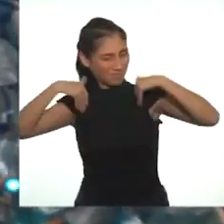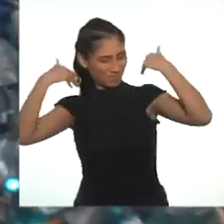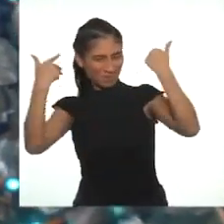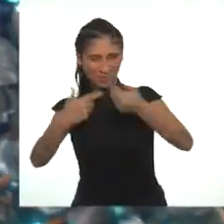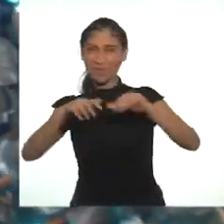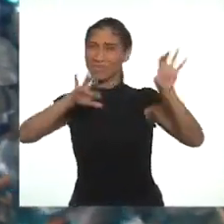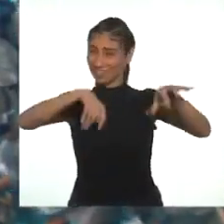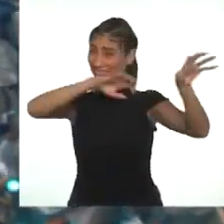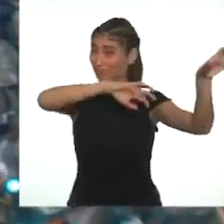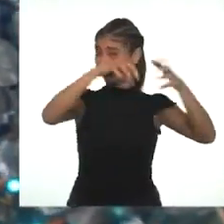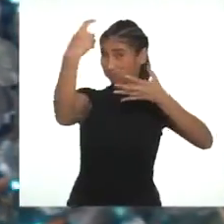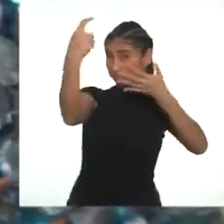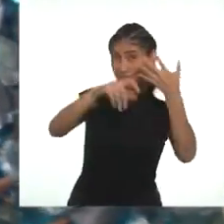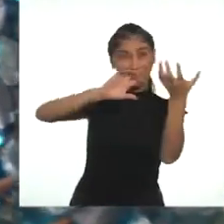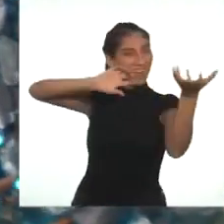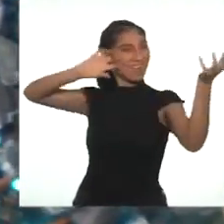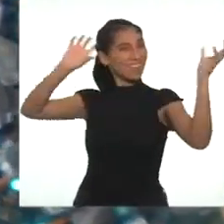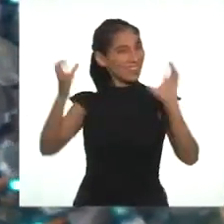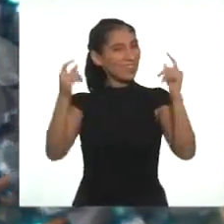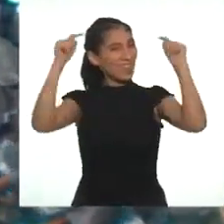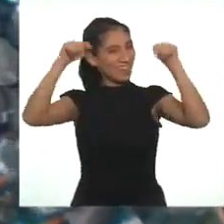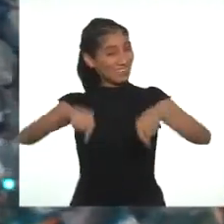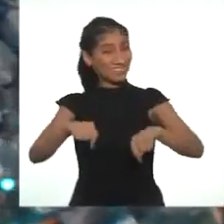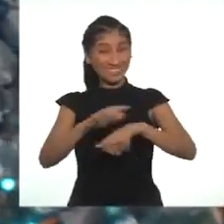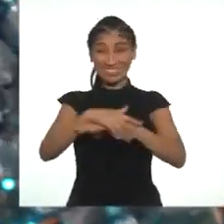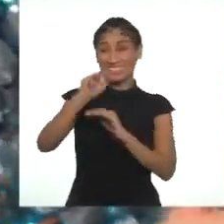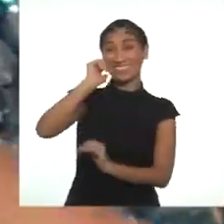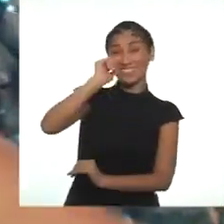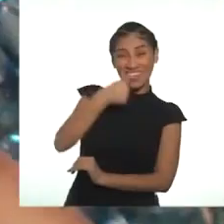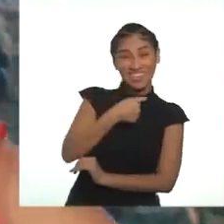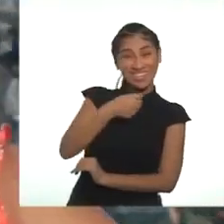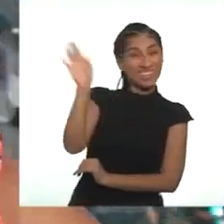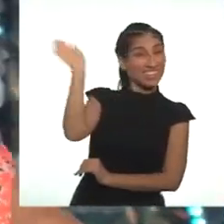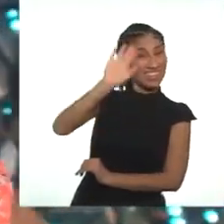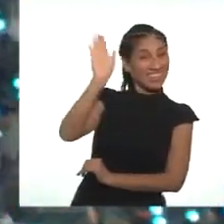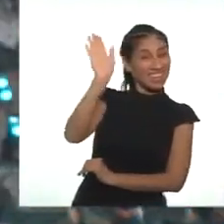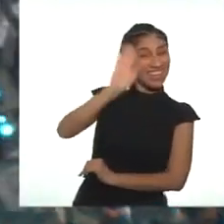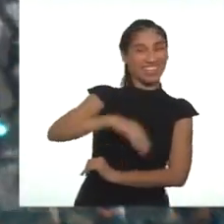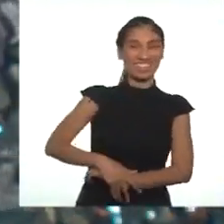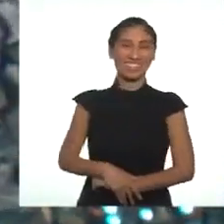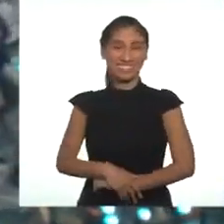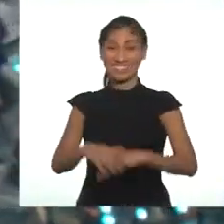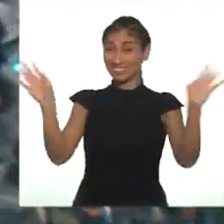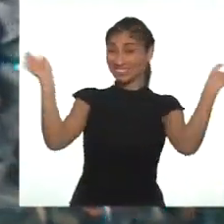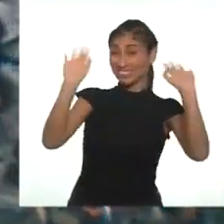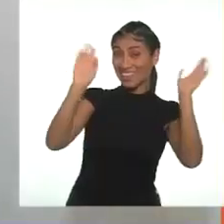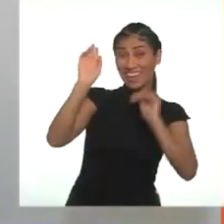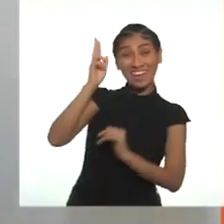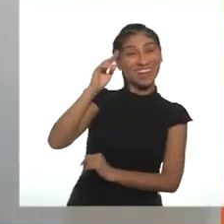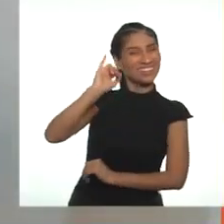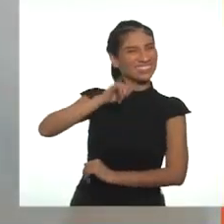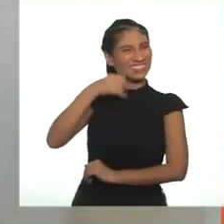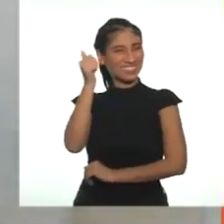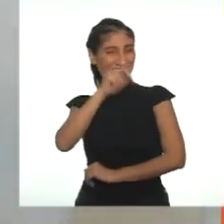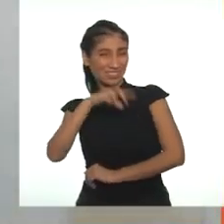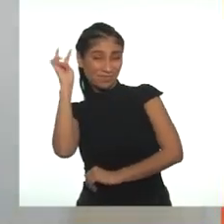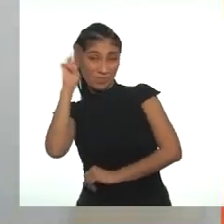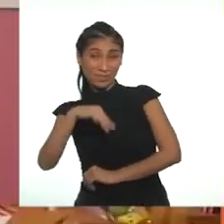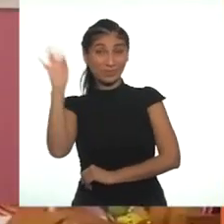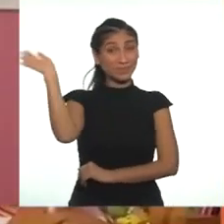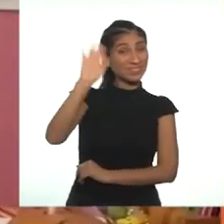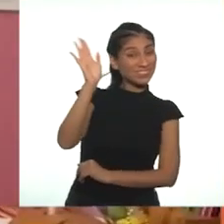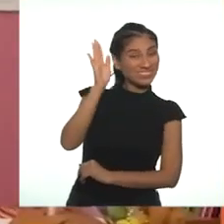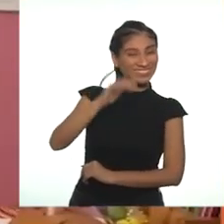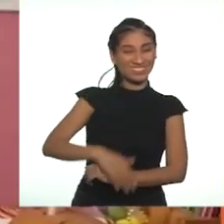la energía de hacer cambios en nuestra historia. Ahora sí, nos vemos mañana, María y Yari y Edwin. ¡Chao,